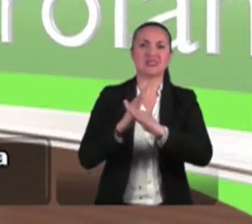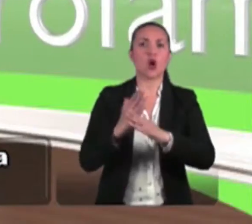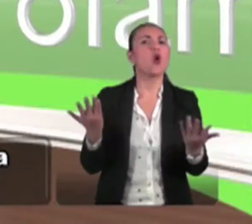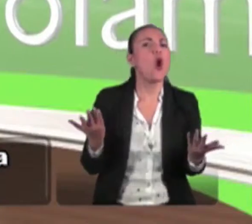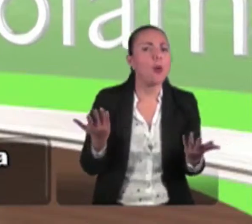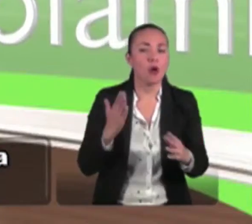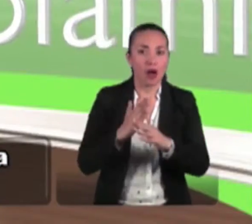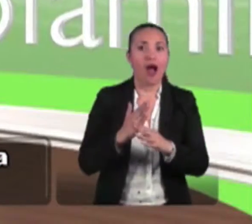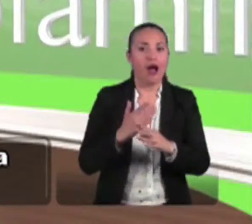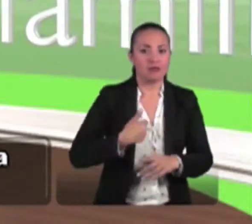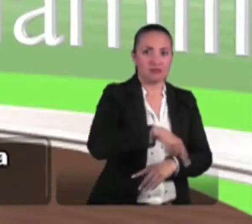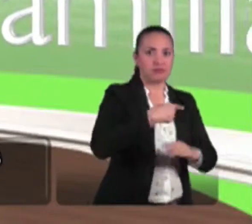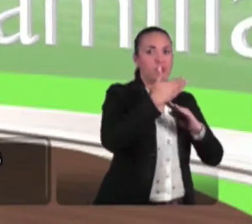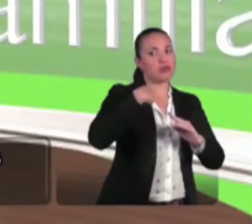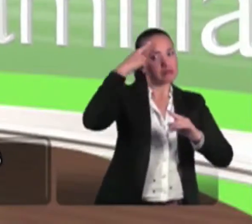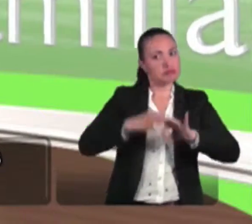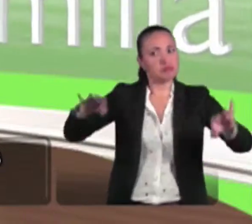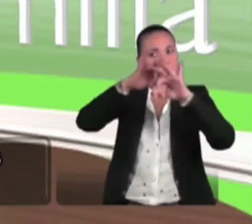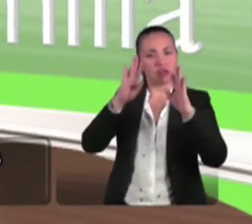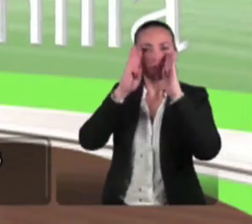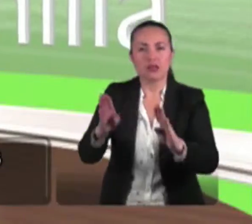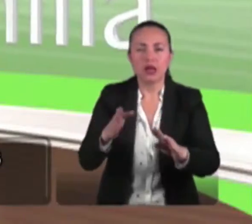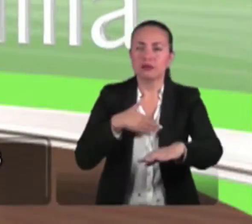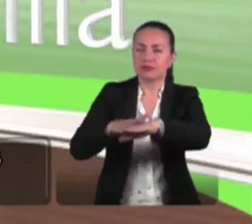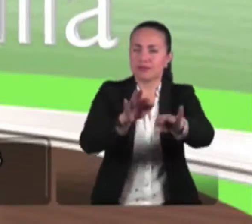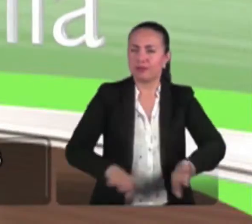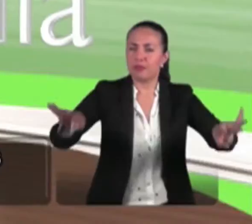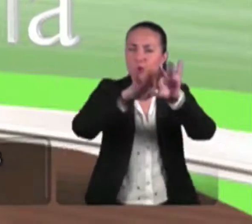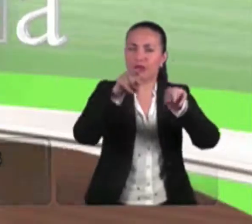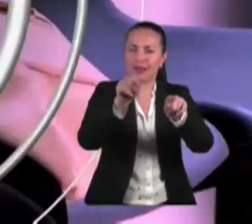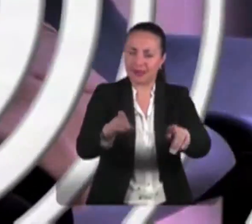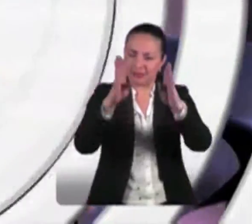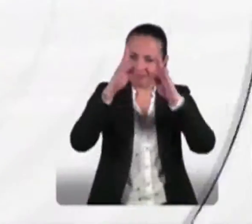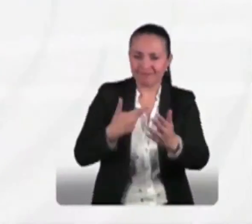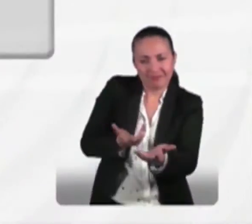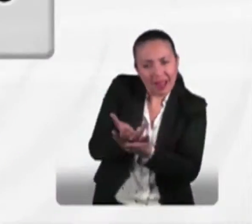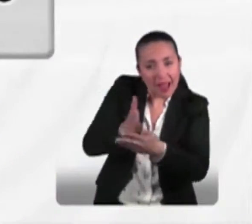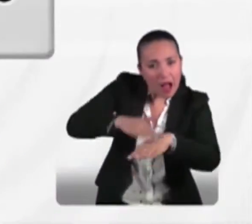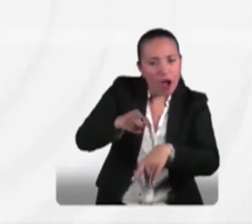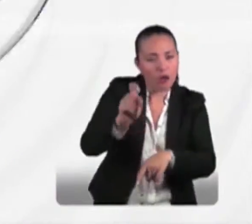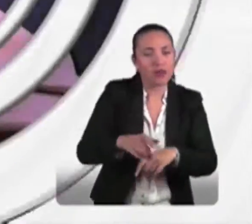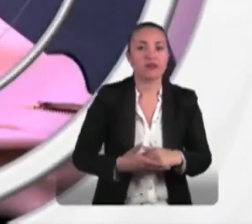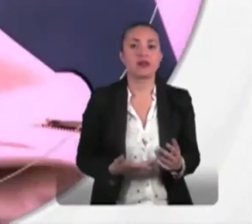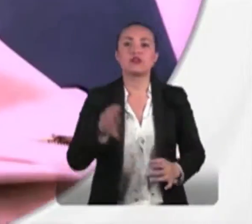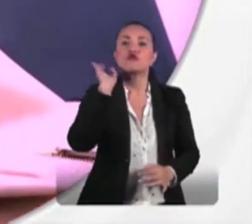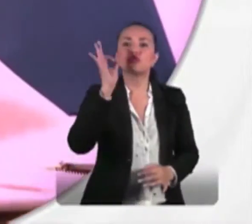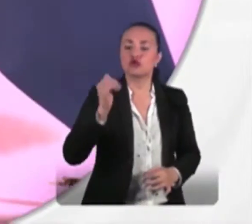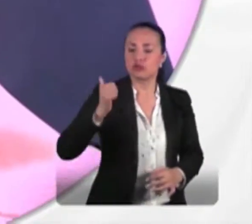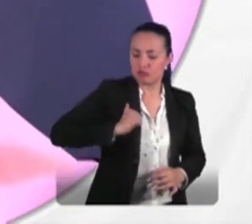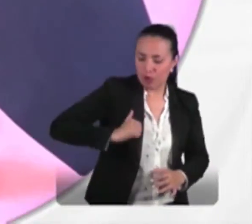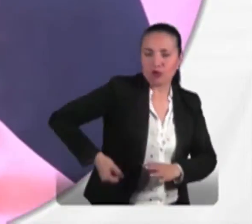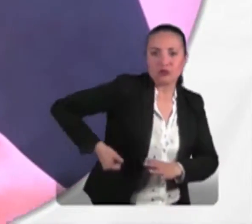Tu seguridad es muy importante para nosotros. Por esta razón, te pedimos seguir las siguientes recomendaciones. Siempre lleva el